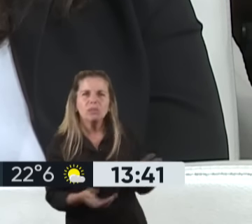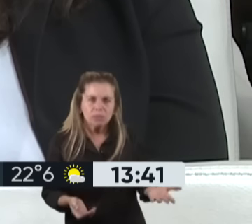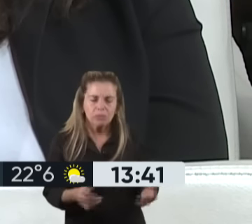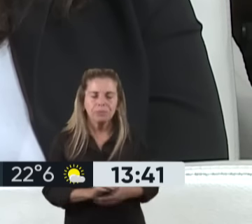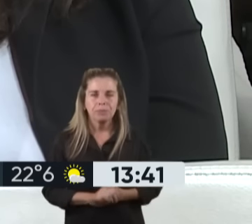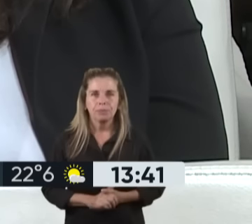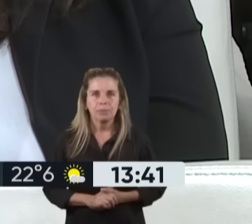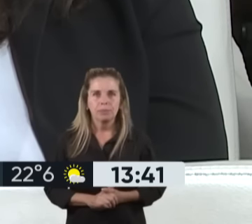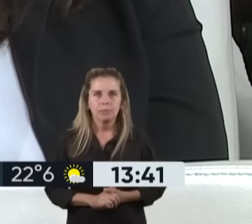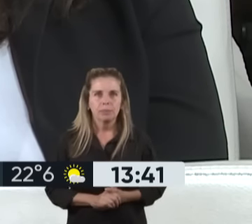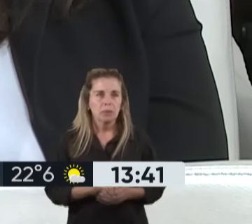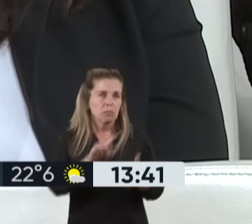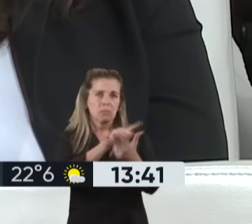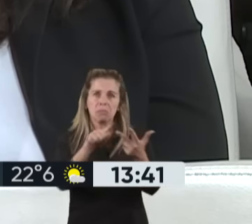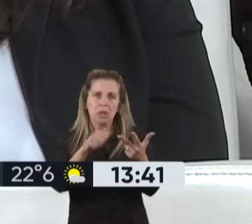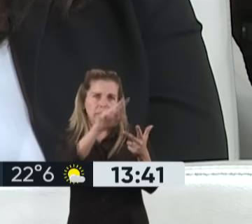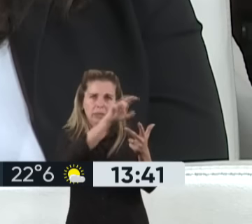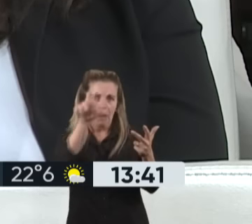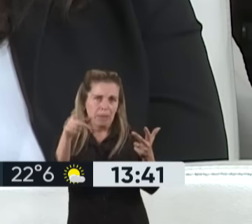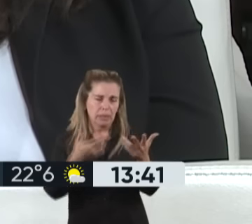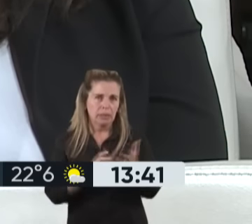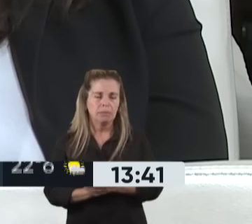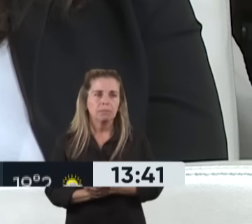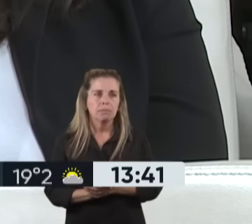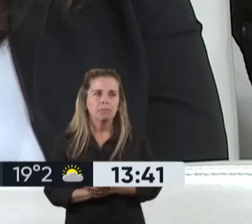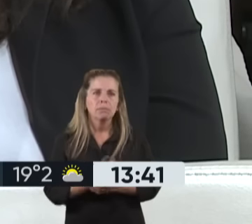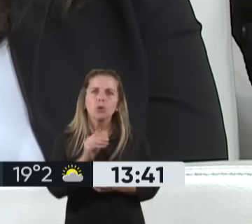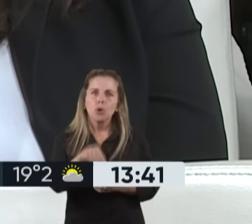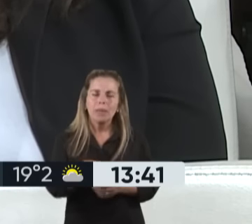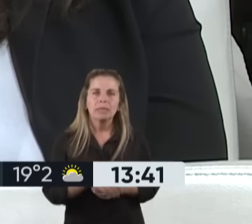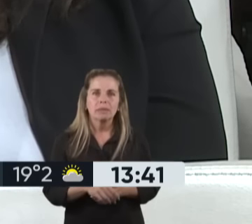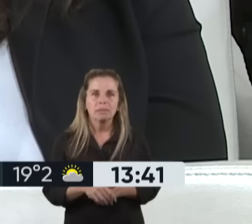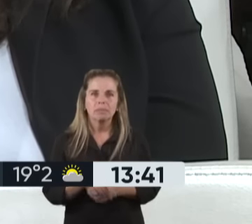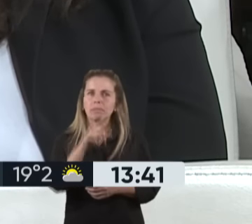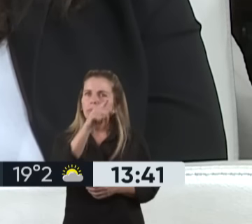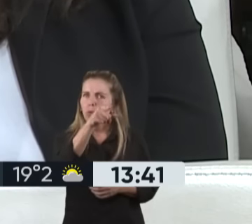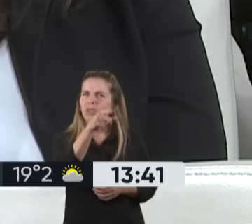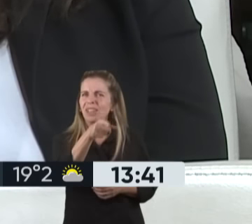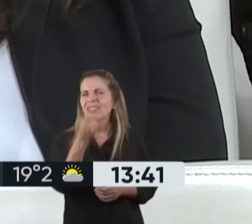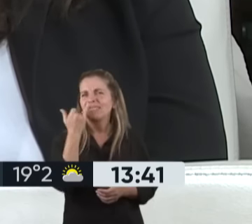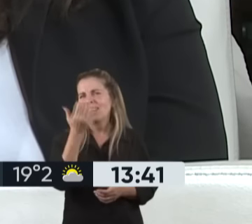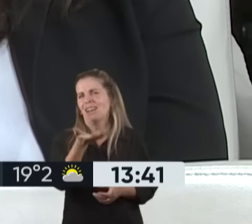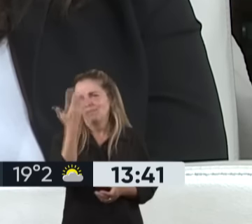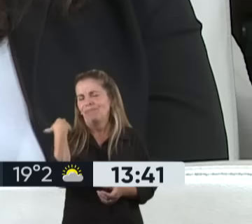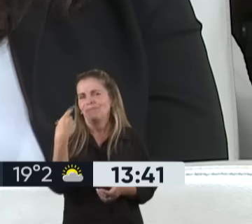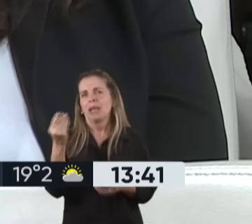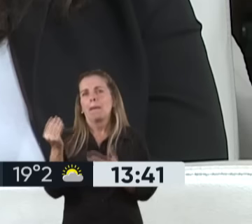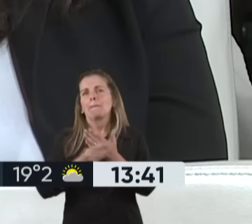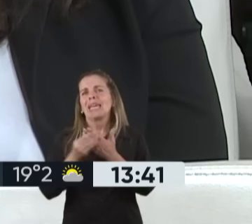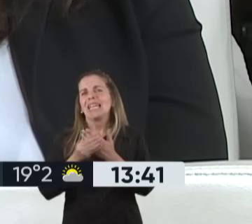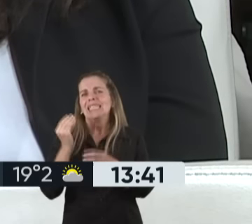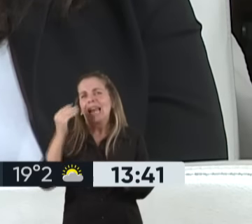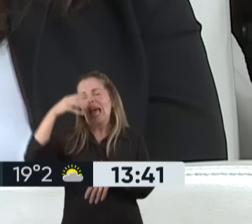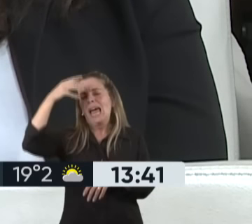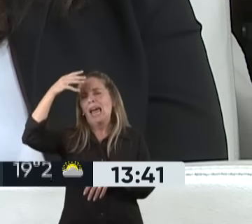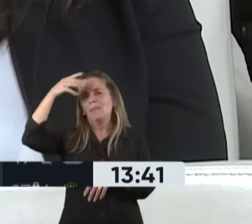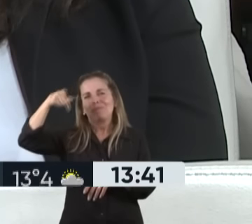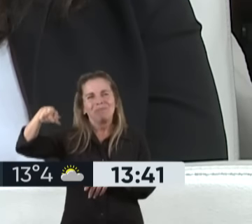Sí. Esas son las tres puntuales. Y ministra, usted que ha trabajado activamente en su rol hasta